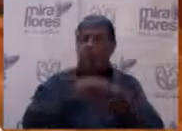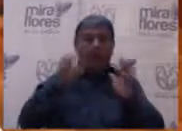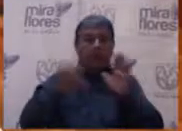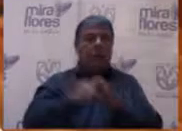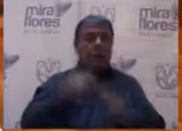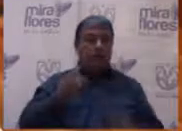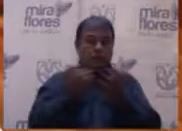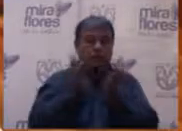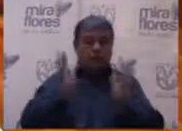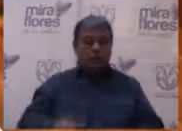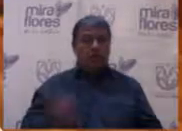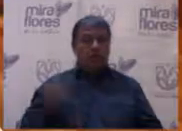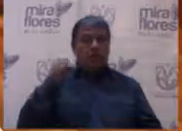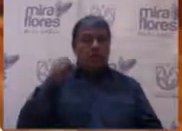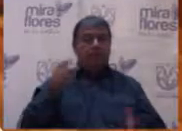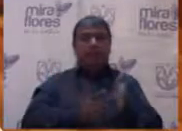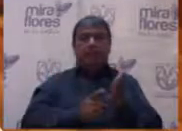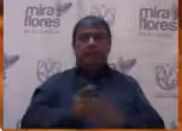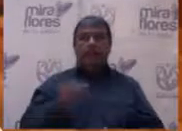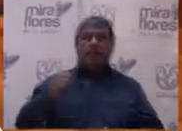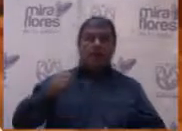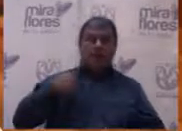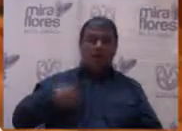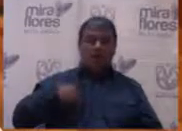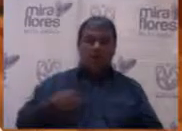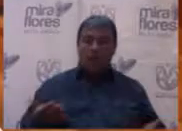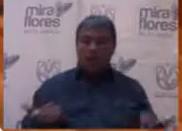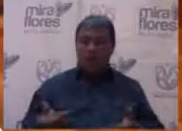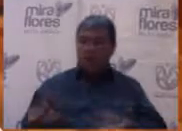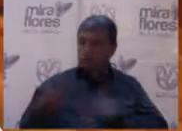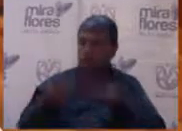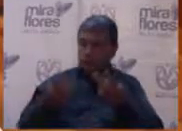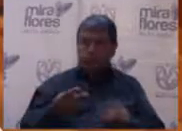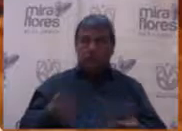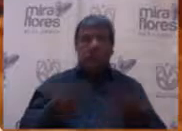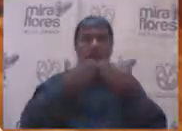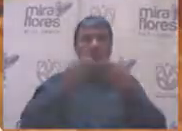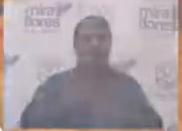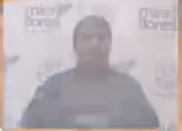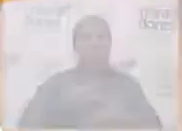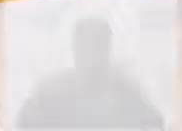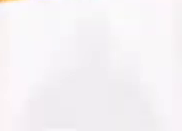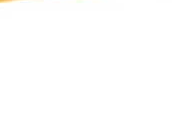para los estudiantes de Derecho que hoy están con nosotros. Muchas gracias. Se levanta la sesión.